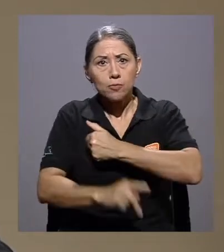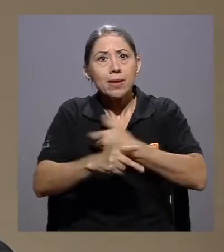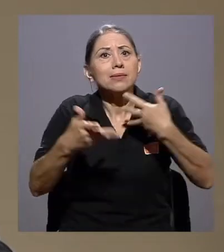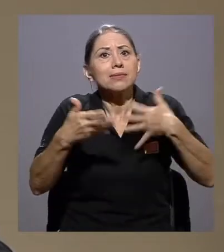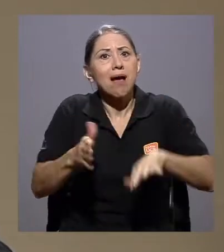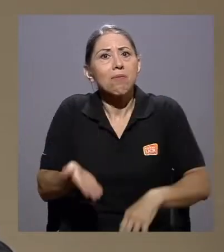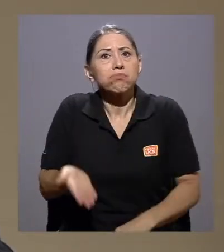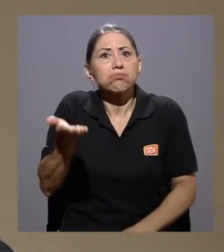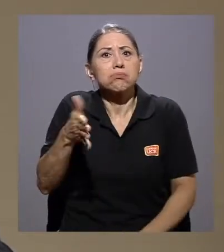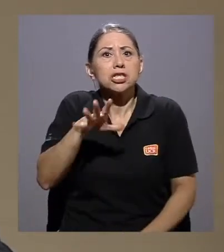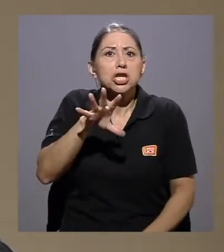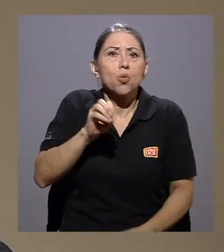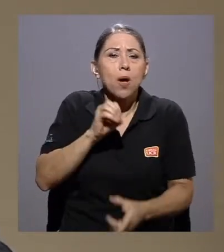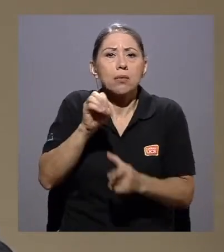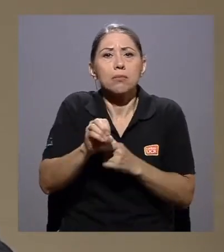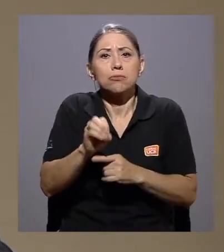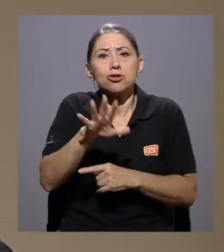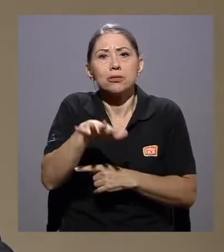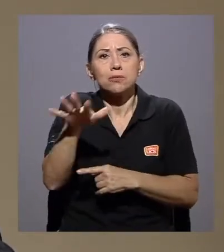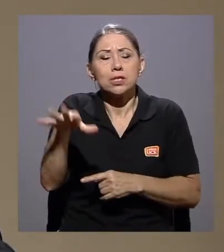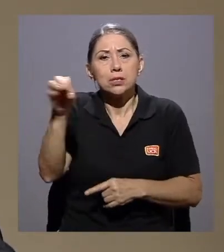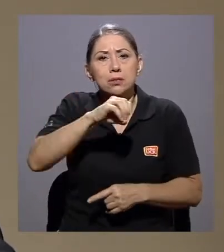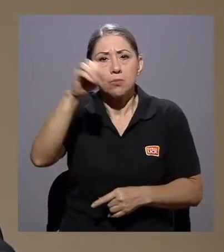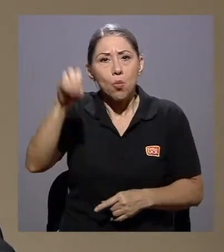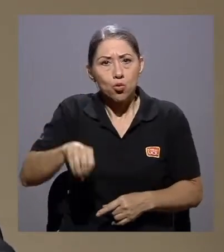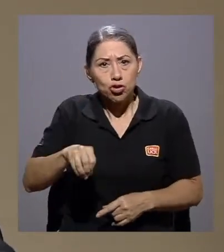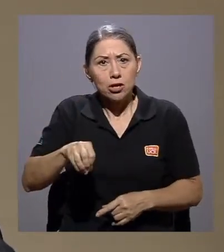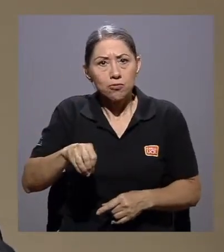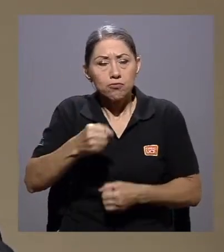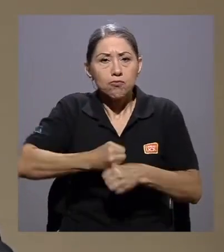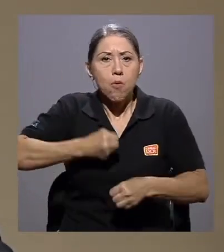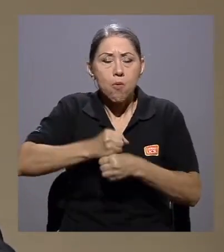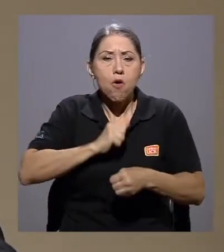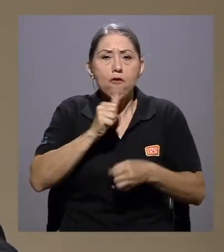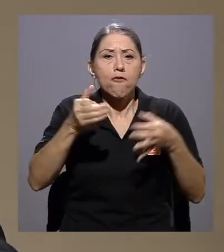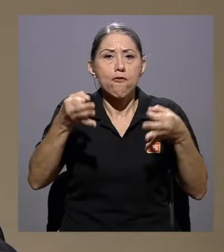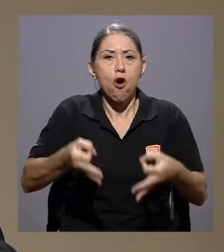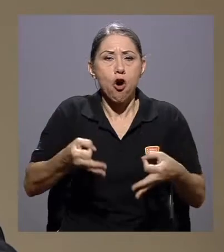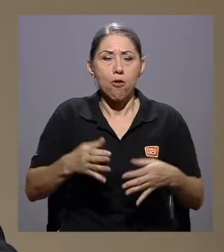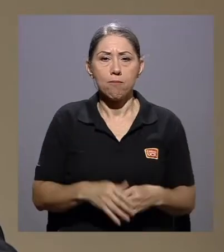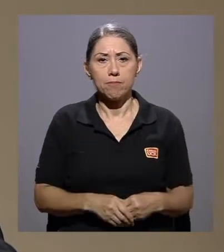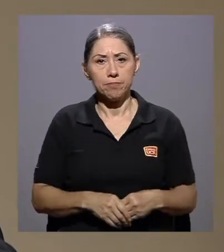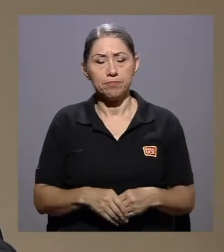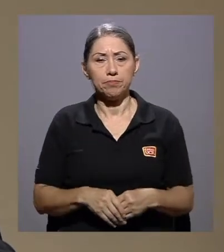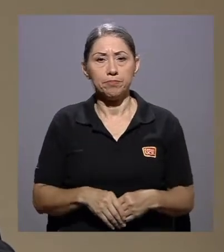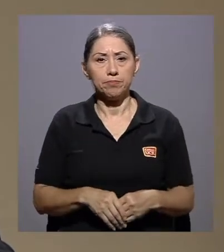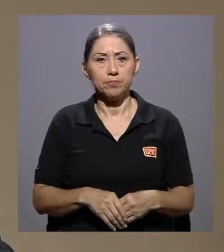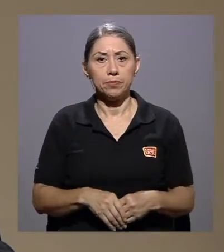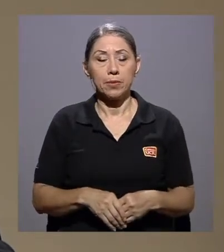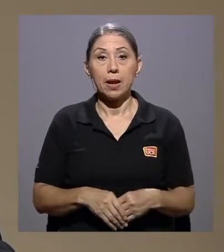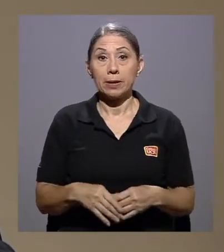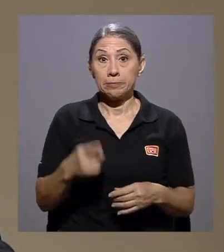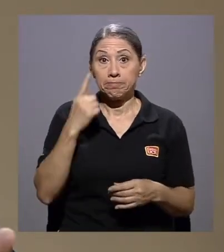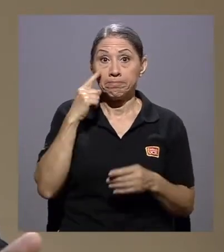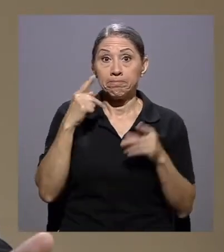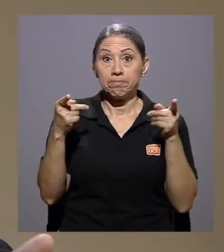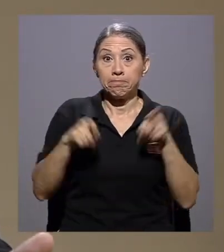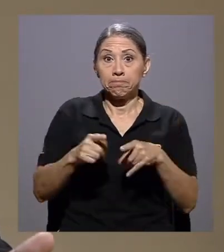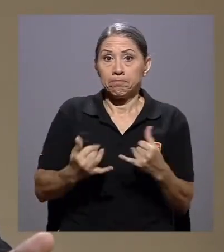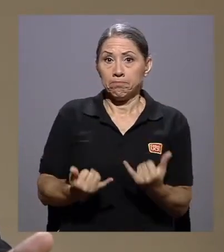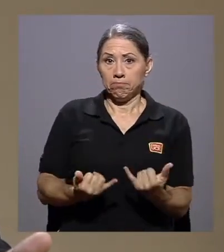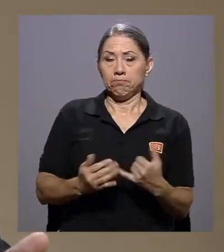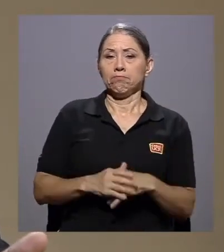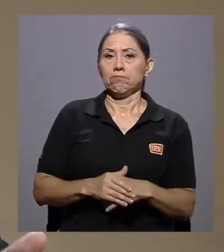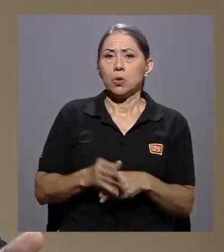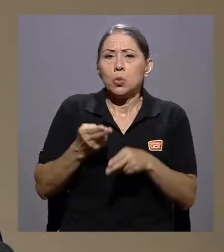el 50, el 55% de informalidad. Y entonces vea lo que pasa